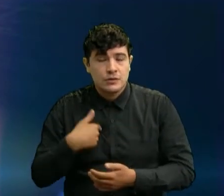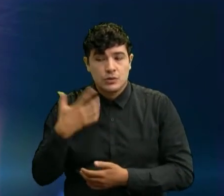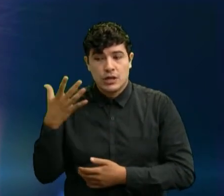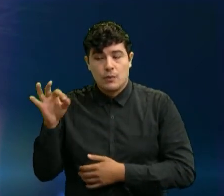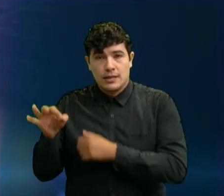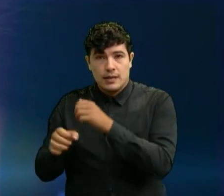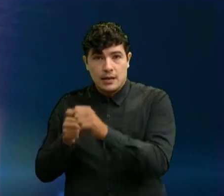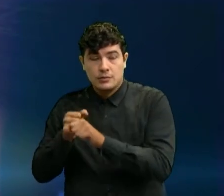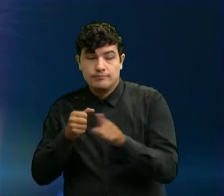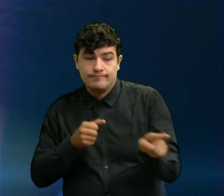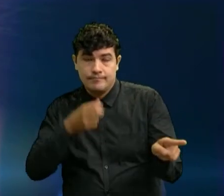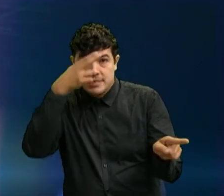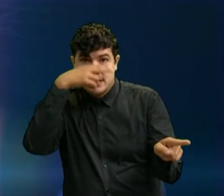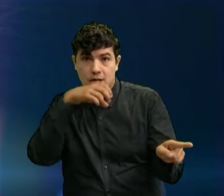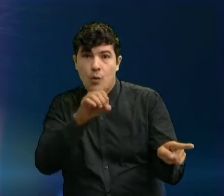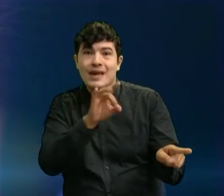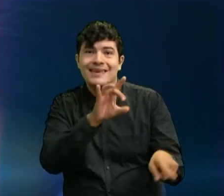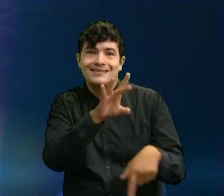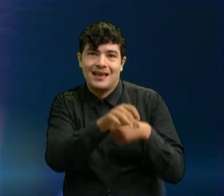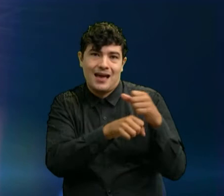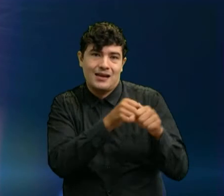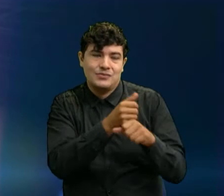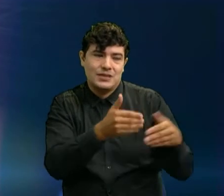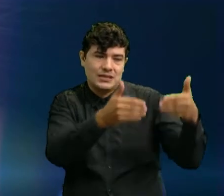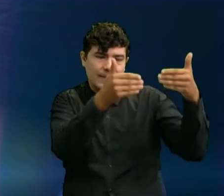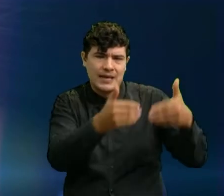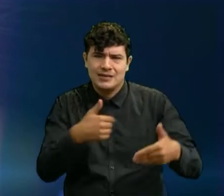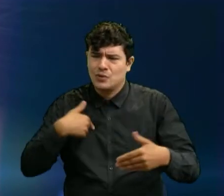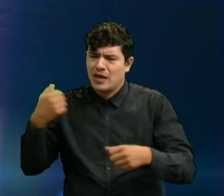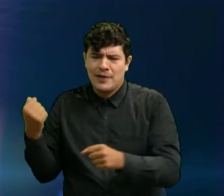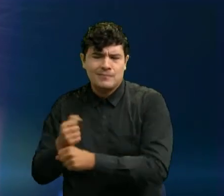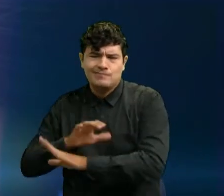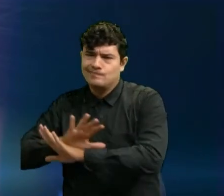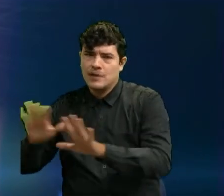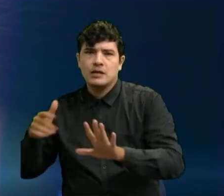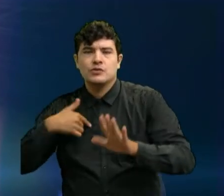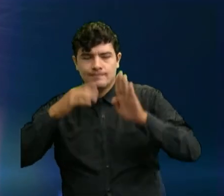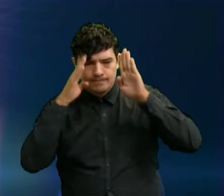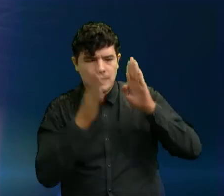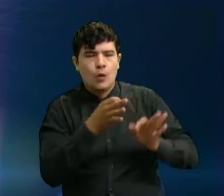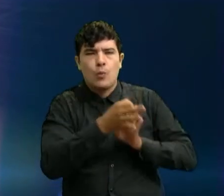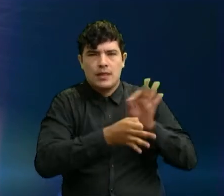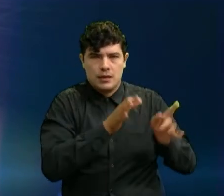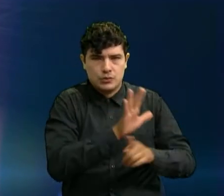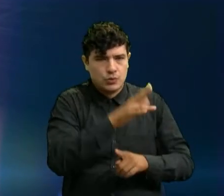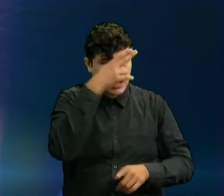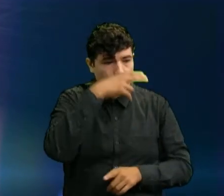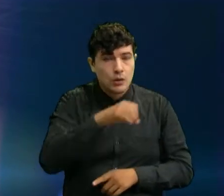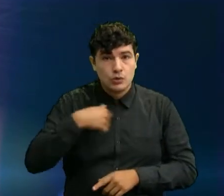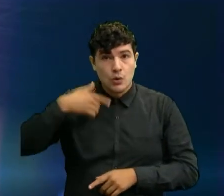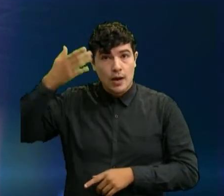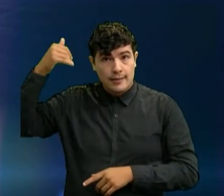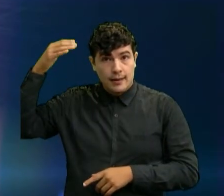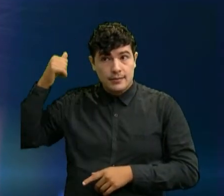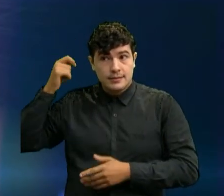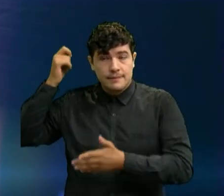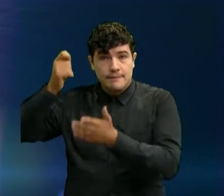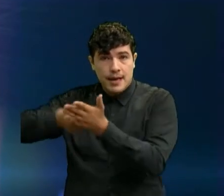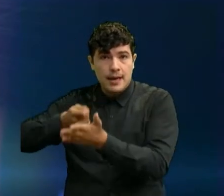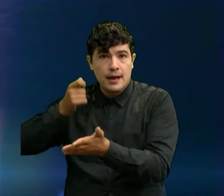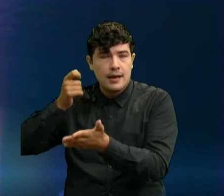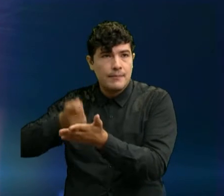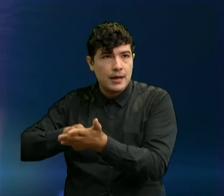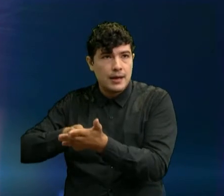con discapacidad. Por este motivo dejé de trabajar para cuidarlo. Yo cotizaba pensión, tengo 47